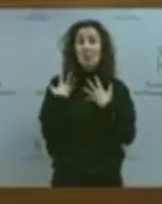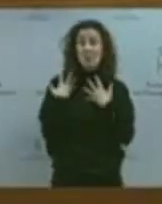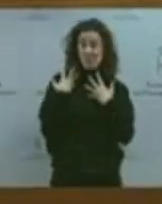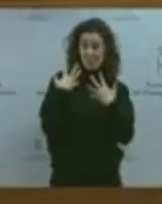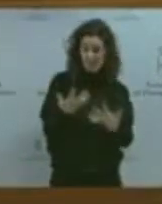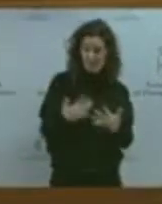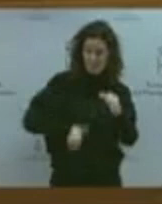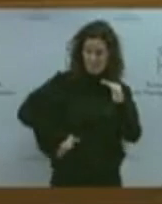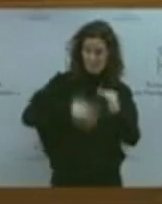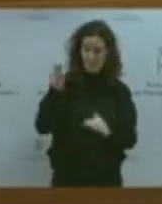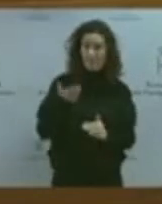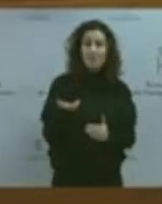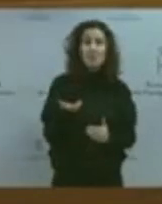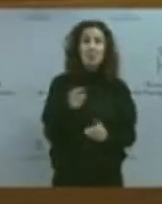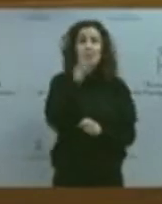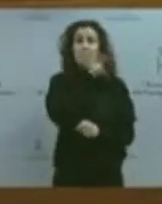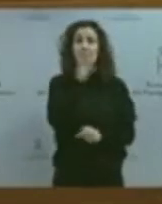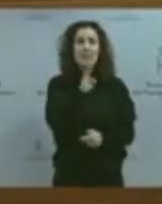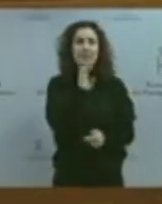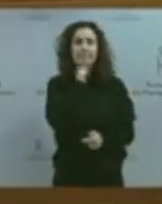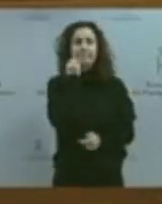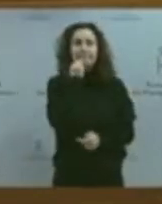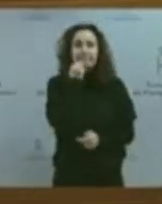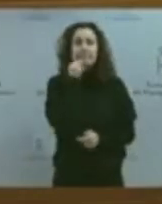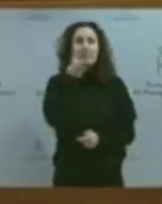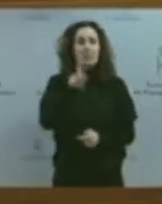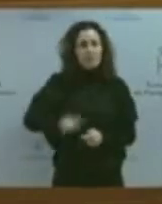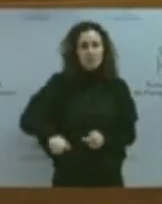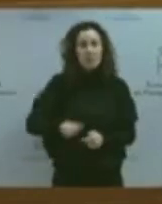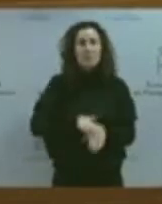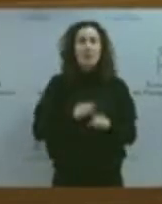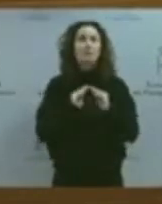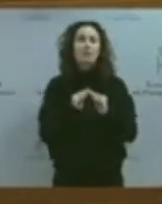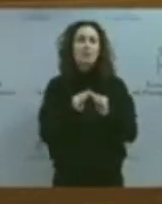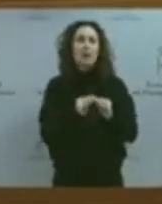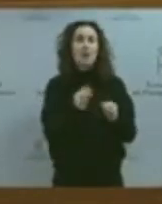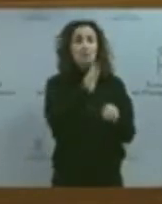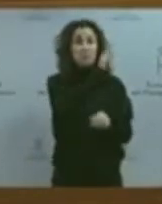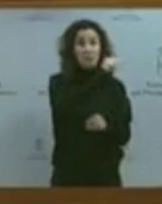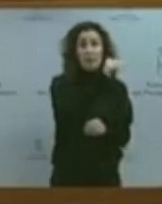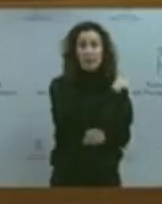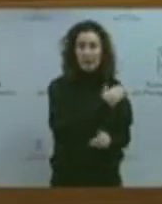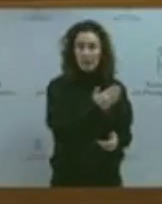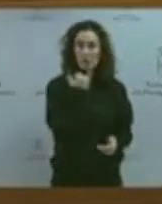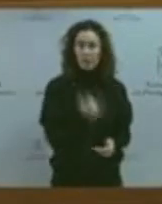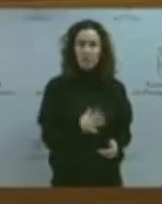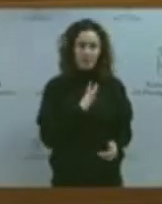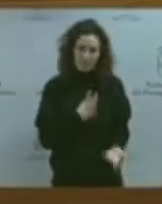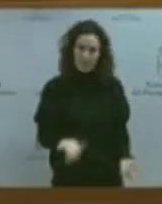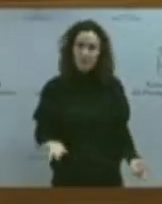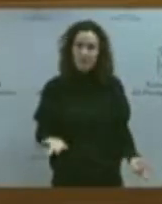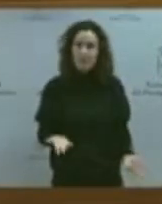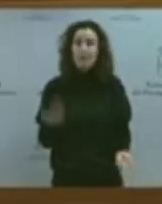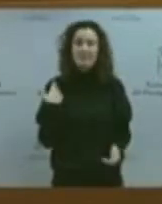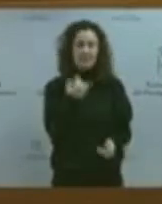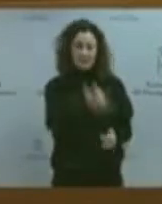las familias, los docentes, que se arregle un cuadro eléctrico. Señora consejera, un cuadro eléctrico que el otro día echó chispas y que casi produce un incendio. Y